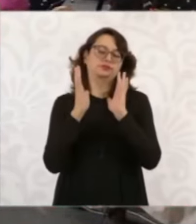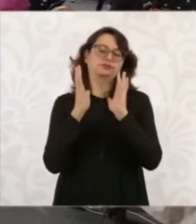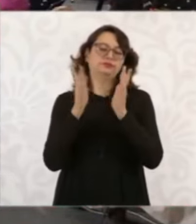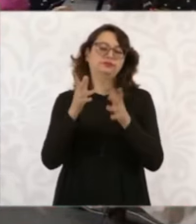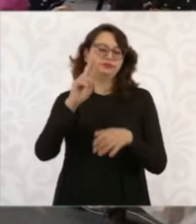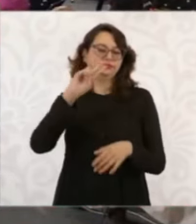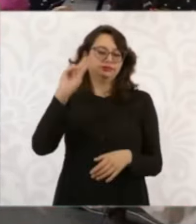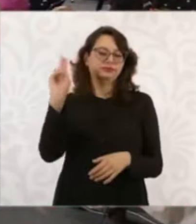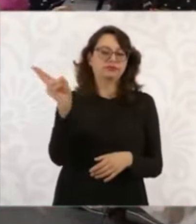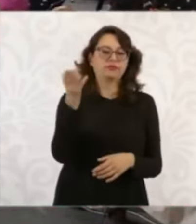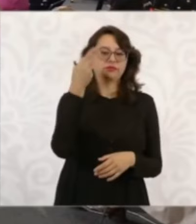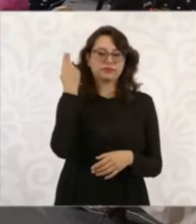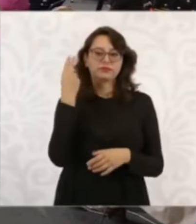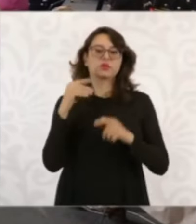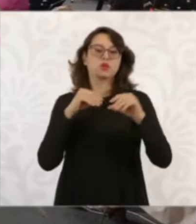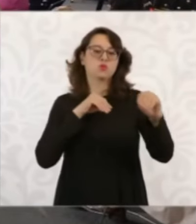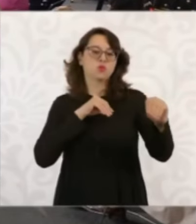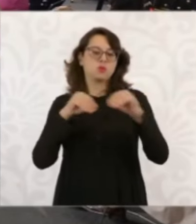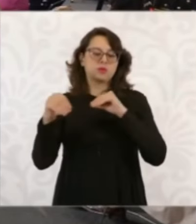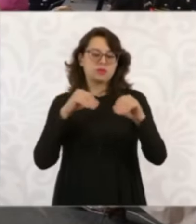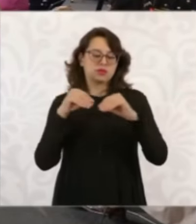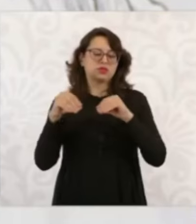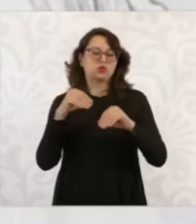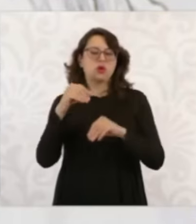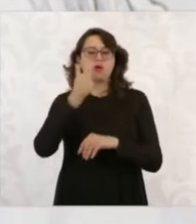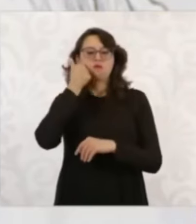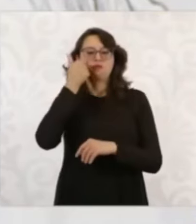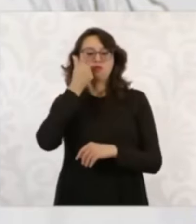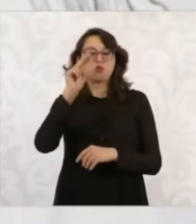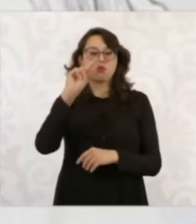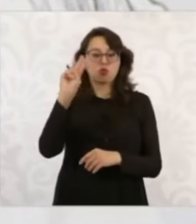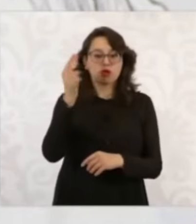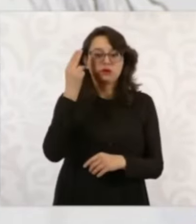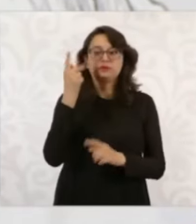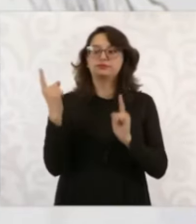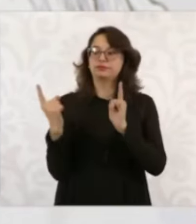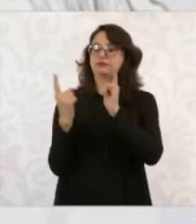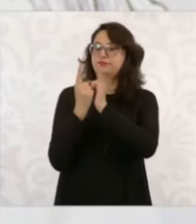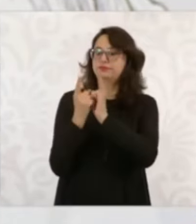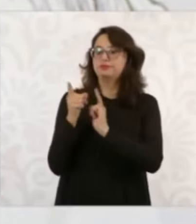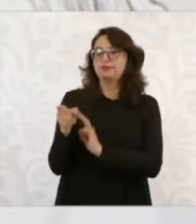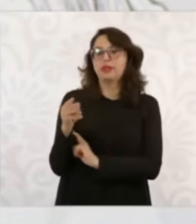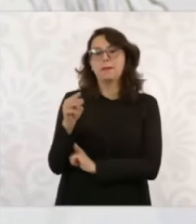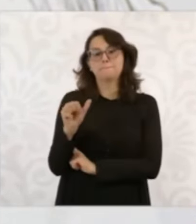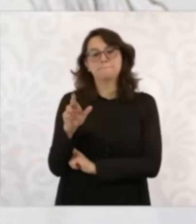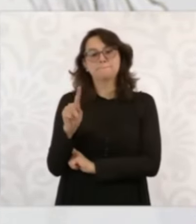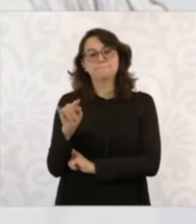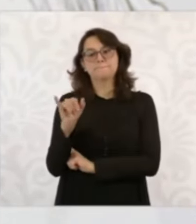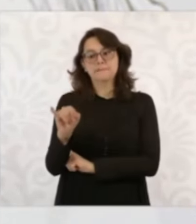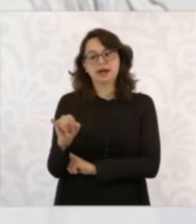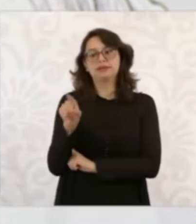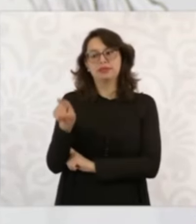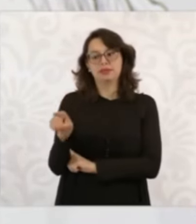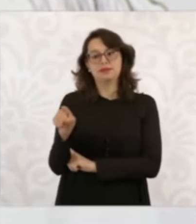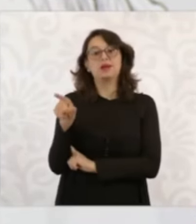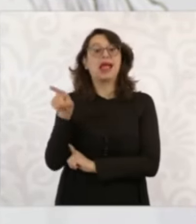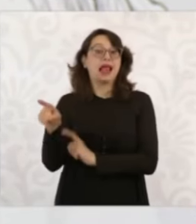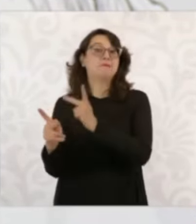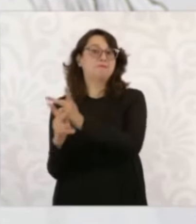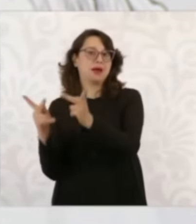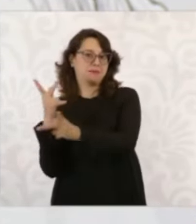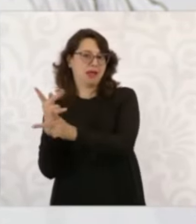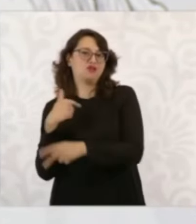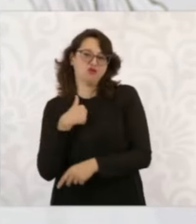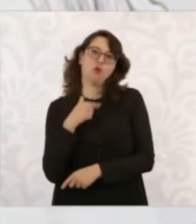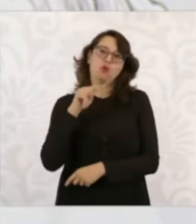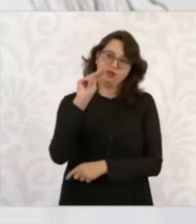Consejo Estudiantil Universitario, en donde conocí a Martí Batres, es más joven que yo, él era de la Prepa 7, yo estaba ya en la